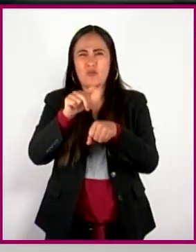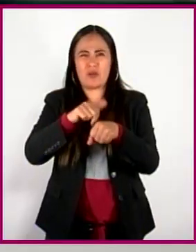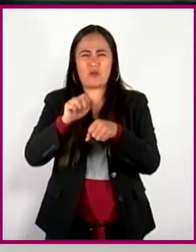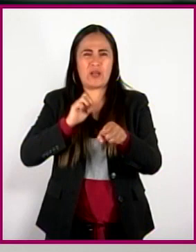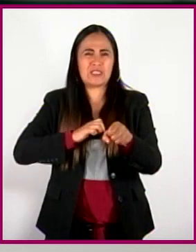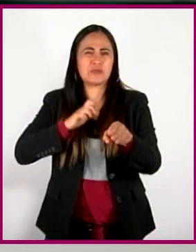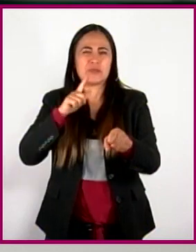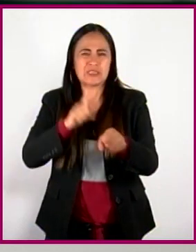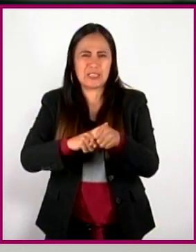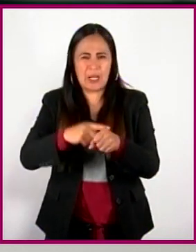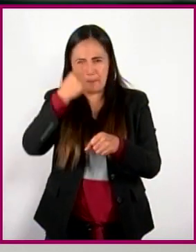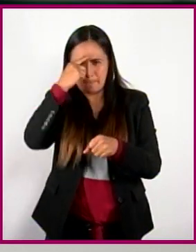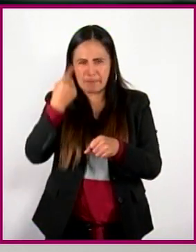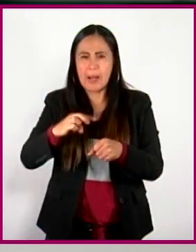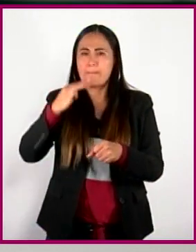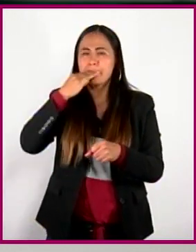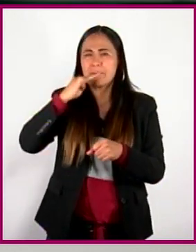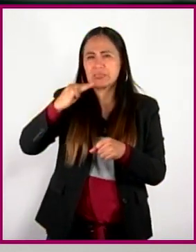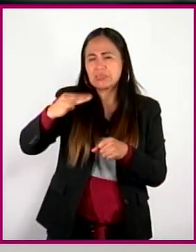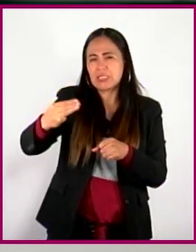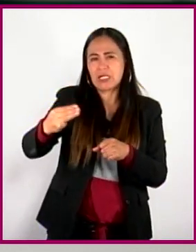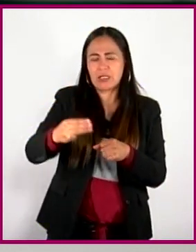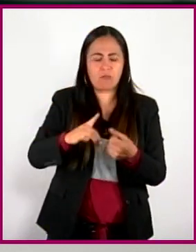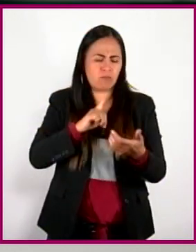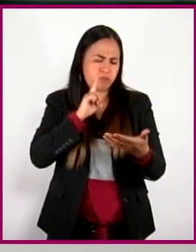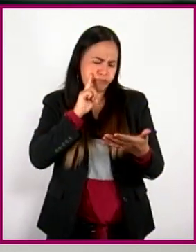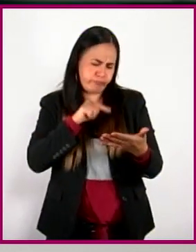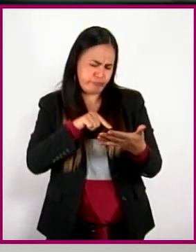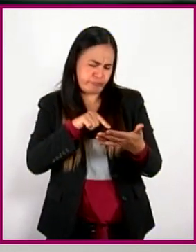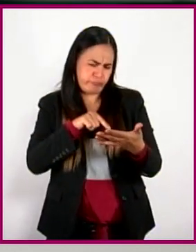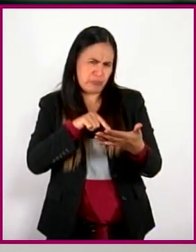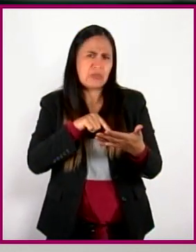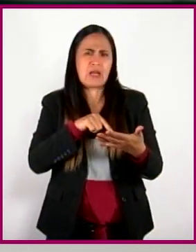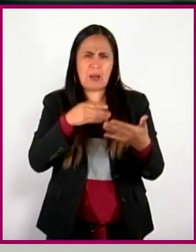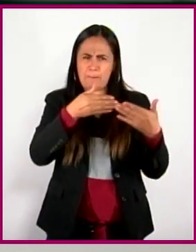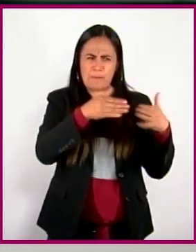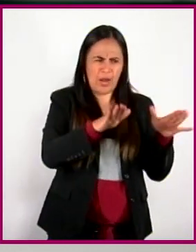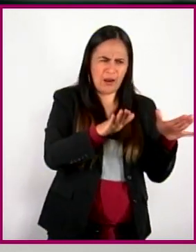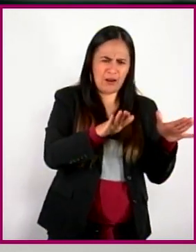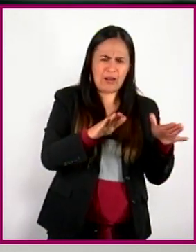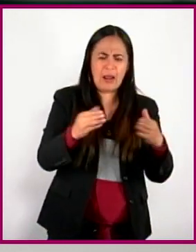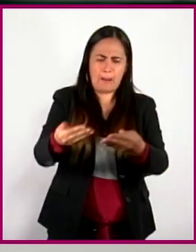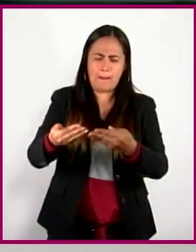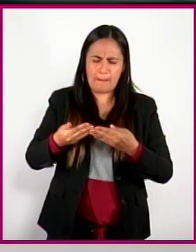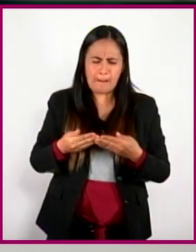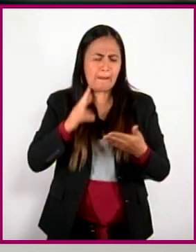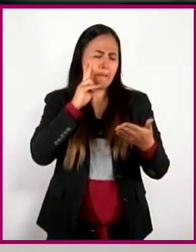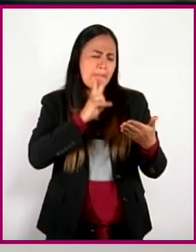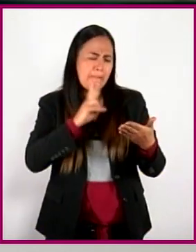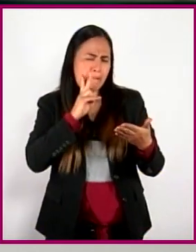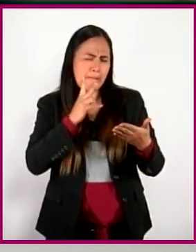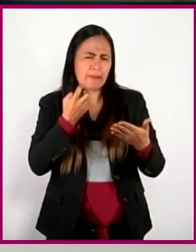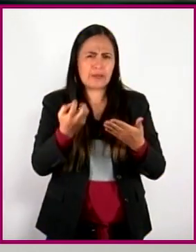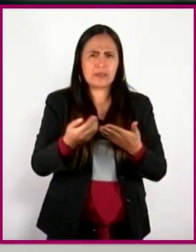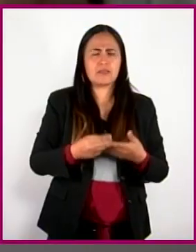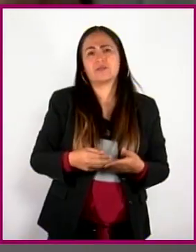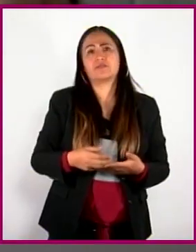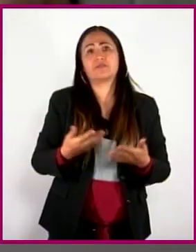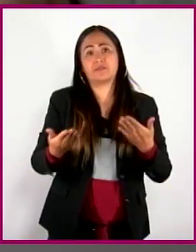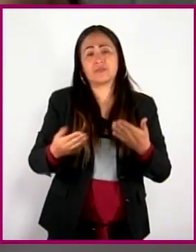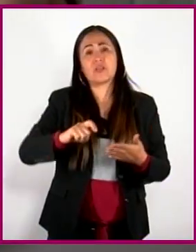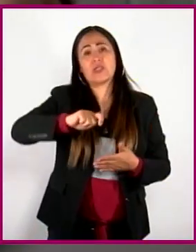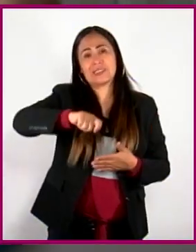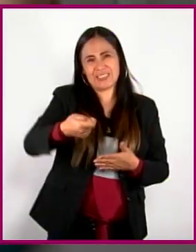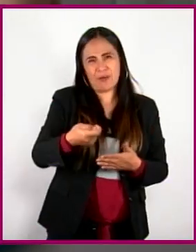cualquier mensaje cifrado, ¿no? Con la otra clave, la que es pública. Esos sistemas criptográficos se llaman, por supuesto, de